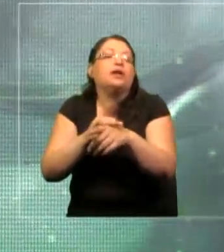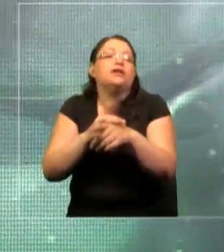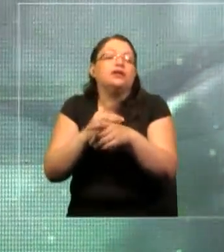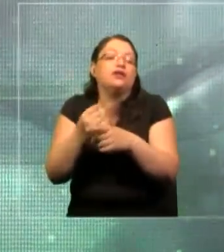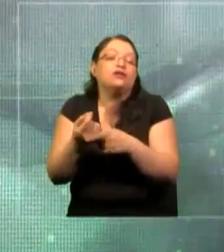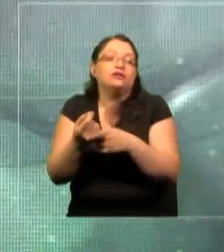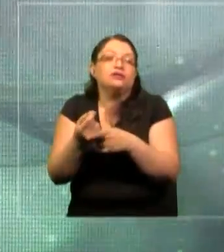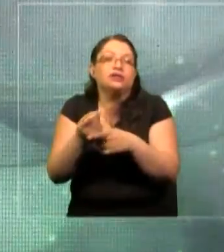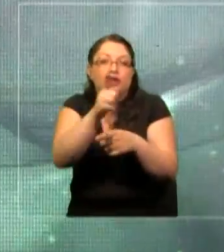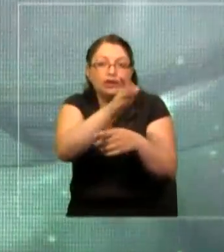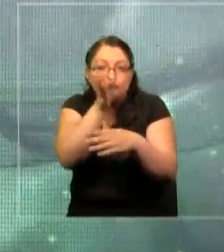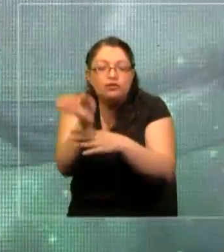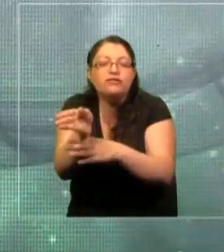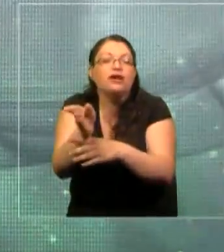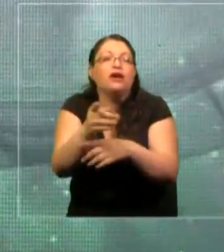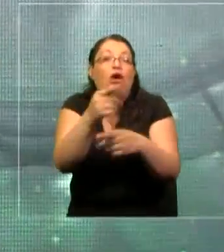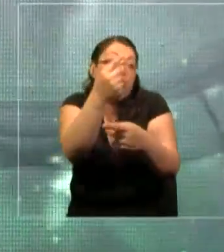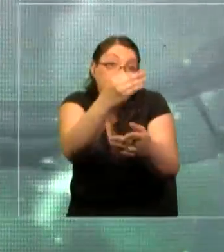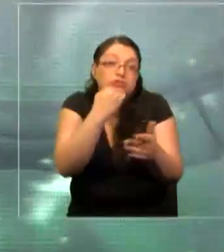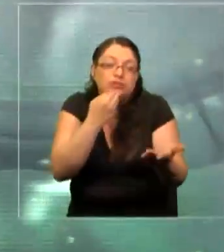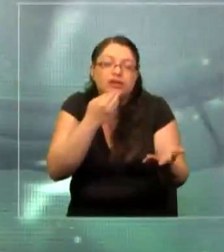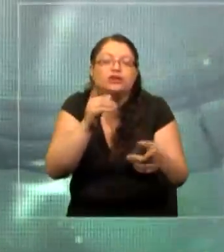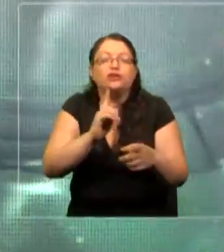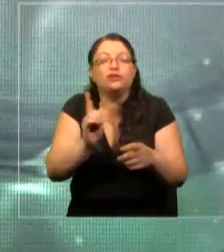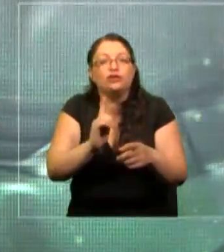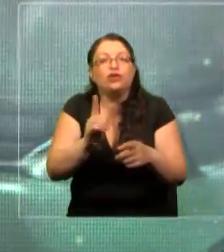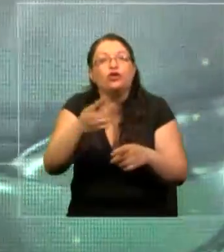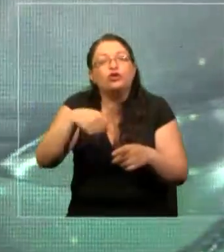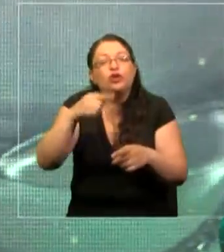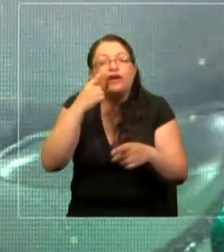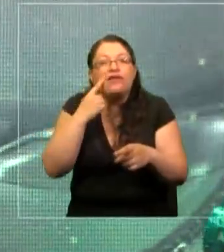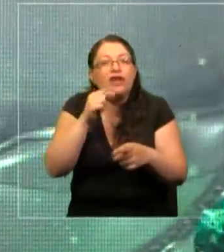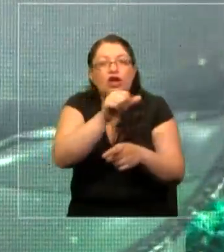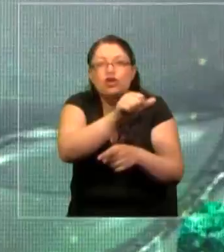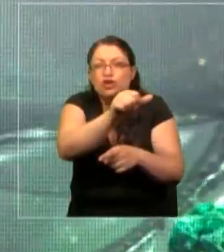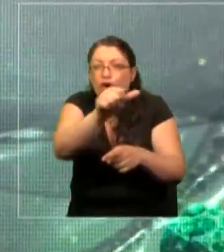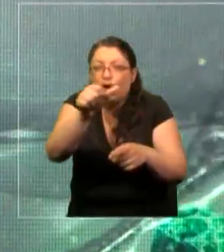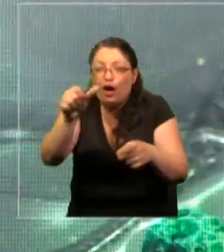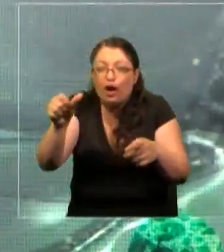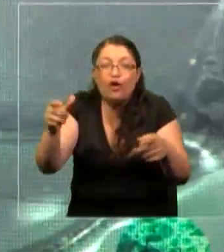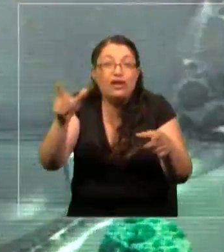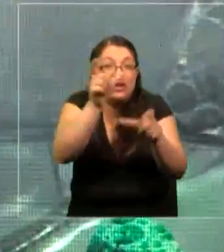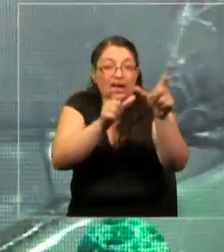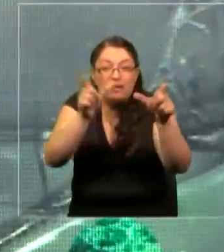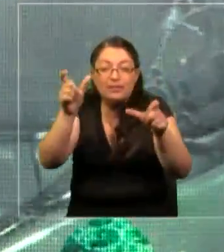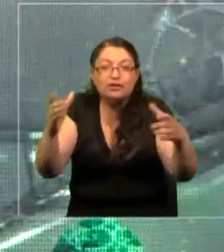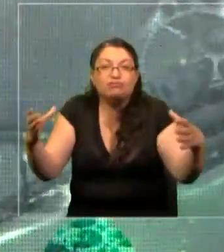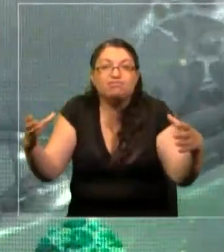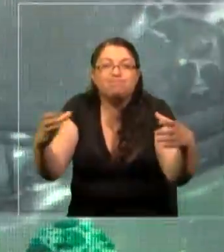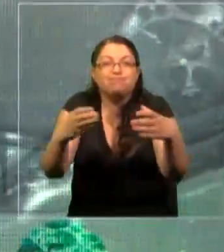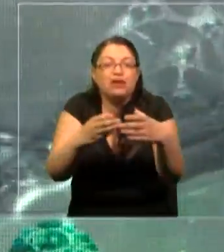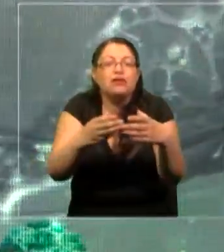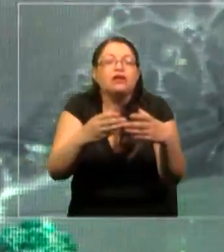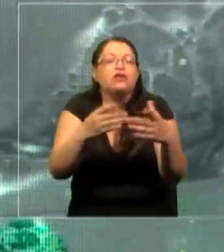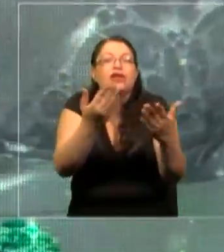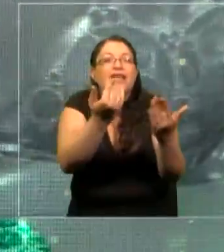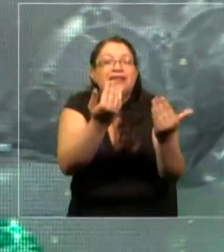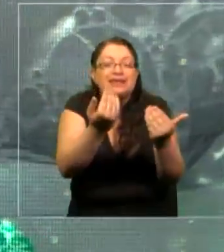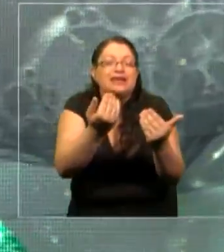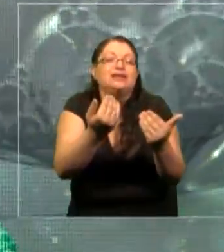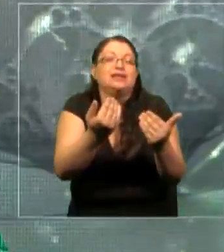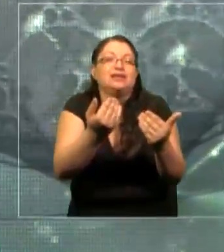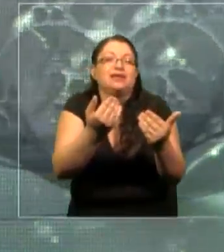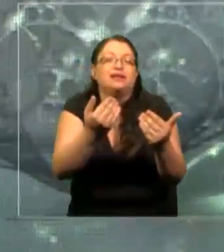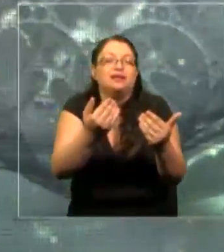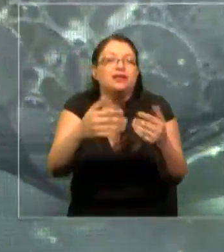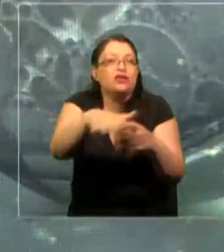usted también. Tenemos que ver todos estos individuales, estas personas, de acuerdo a su necesidad y ecosistema. Y si